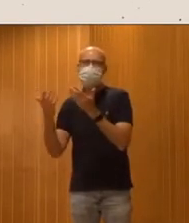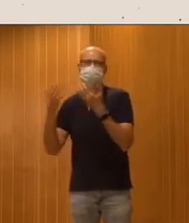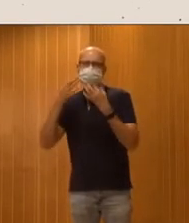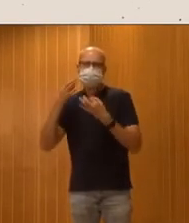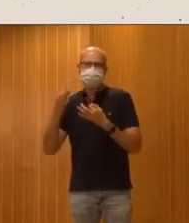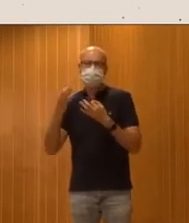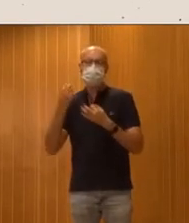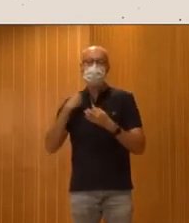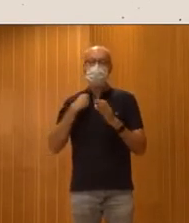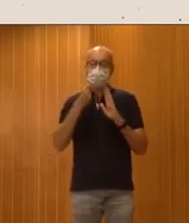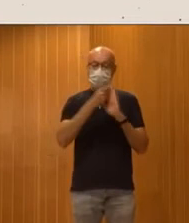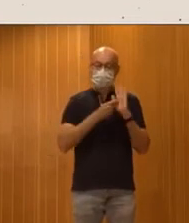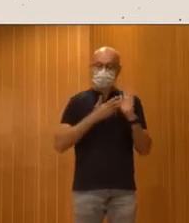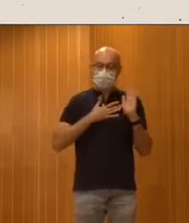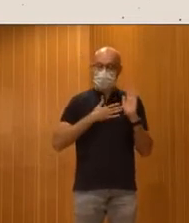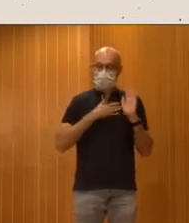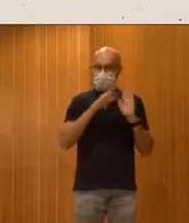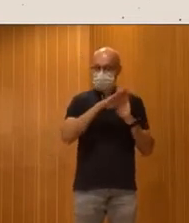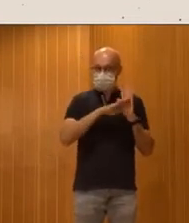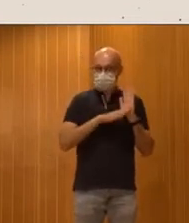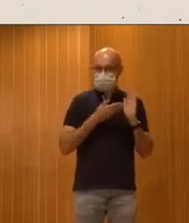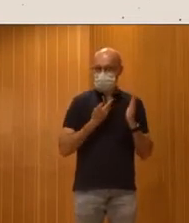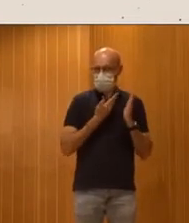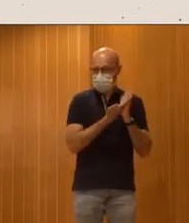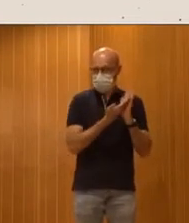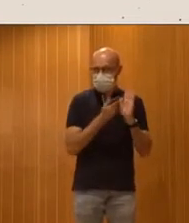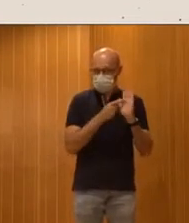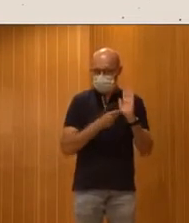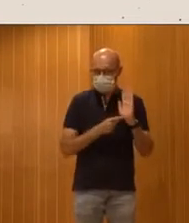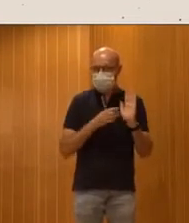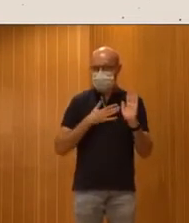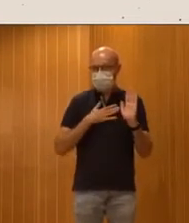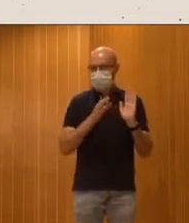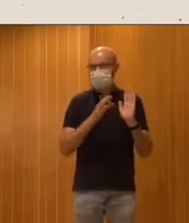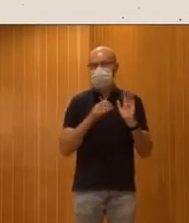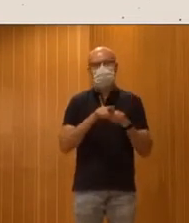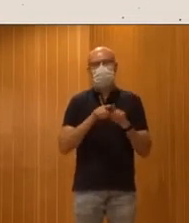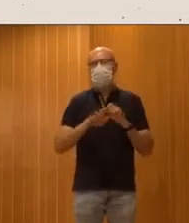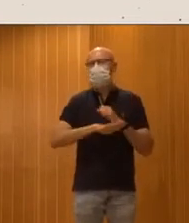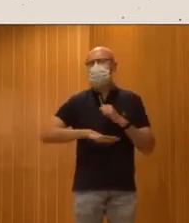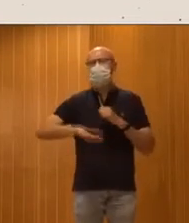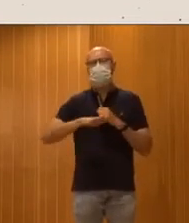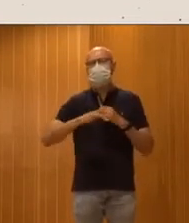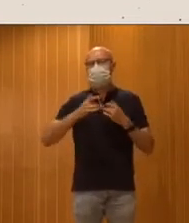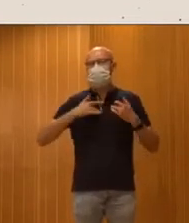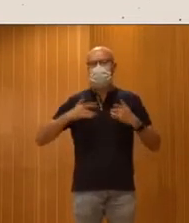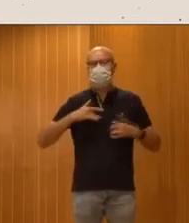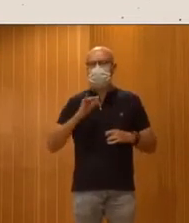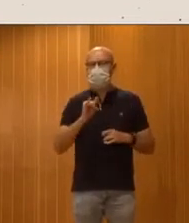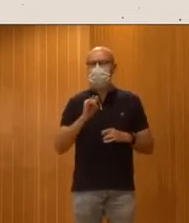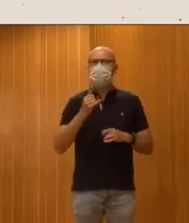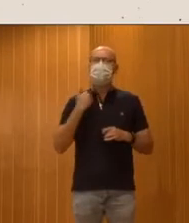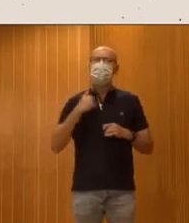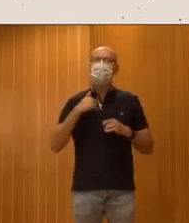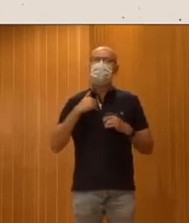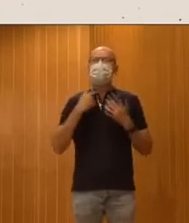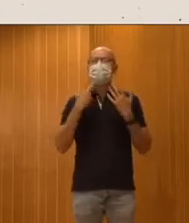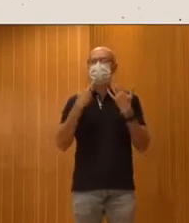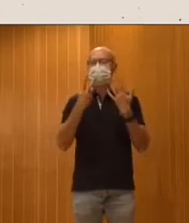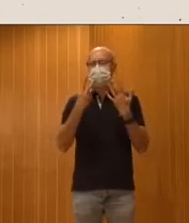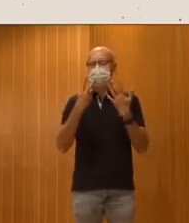CROM, como os decía, tienen la base diagnóstica basada en